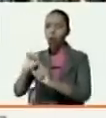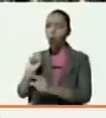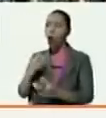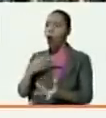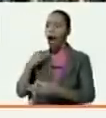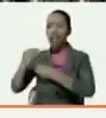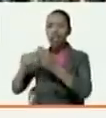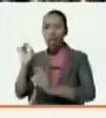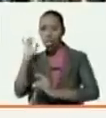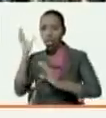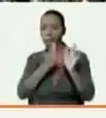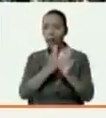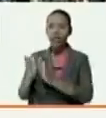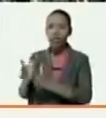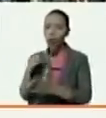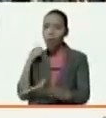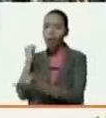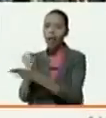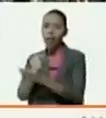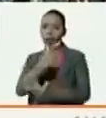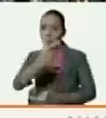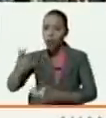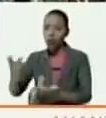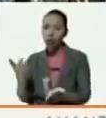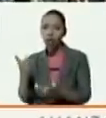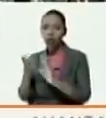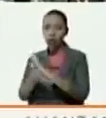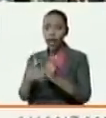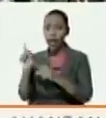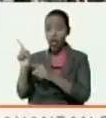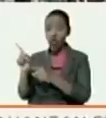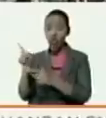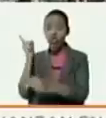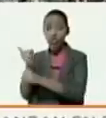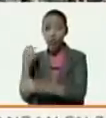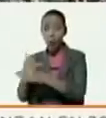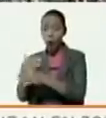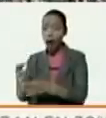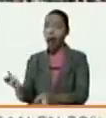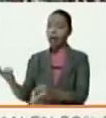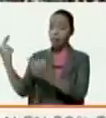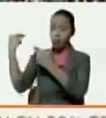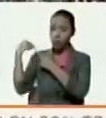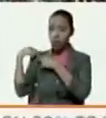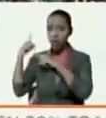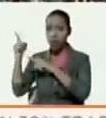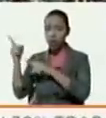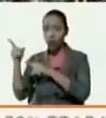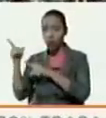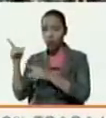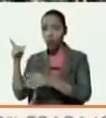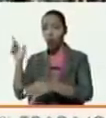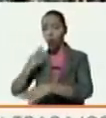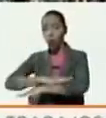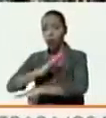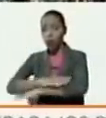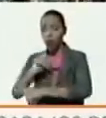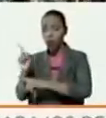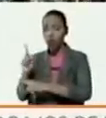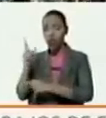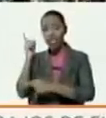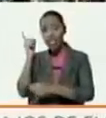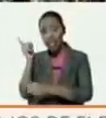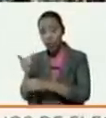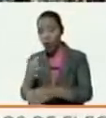atentado. Bueno, que asuman su responsabilidad. El pueblo de Venezuela va a asumir la del pueblo de Venezuela. Sería